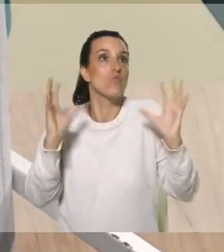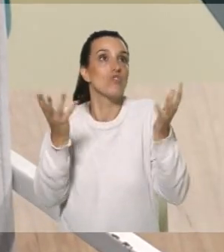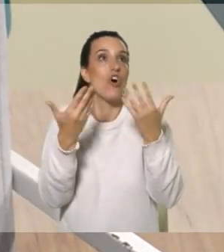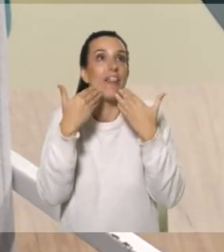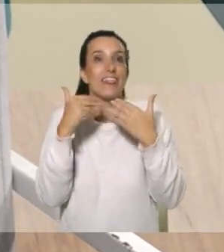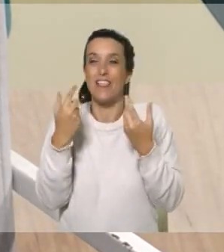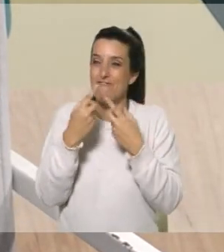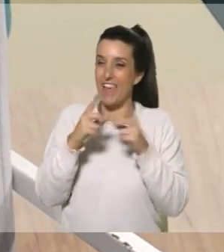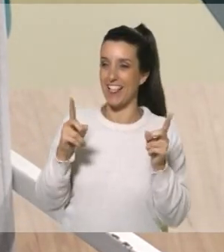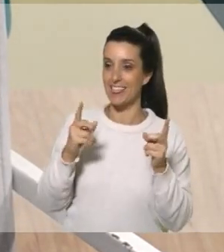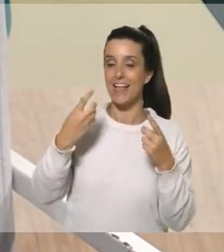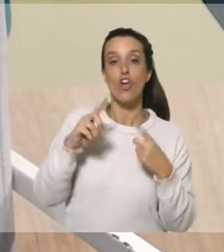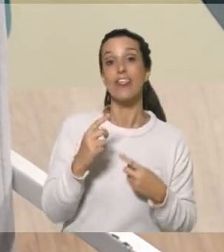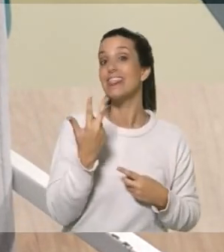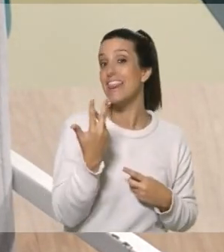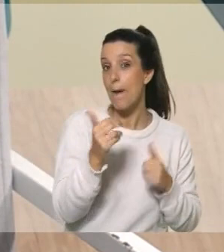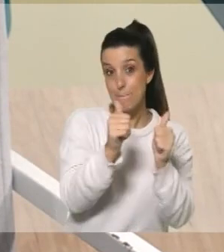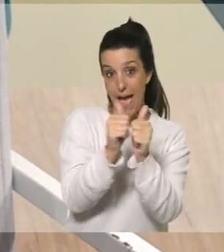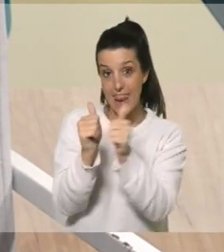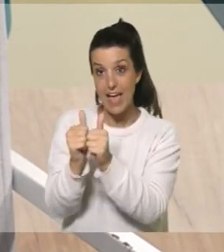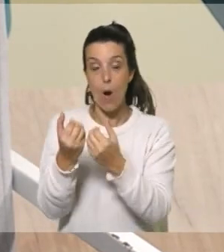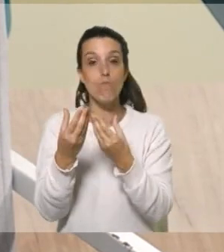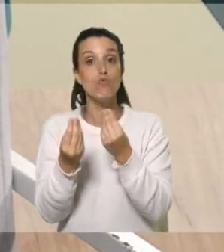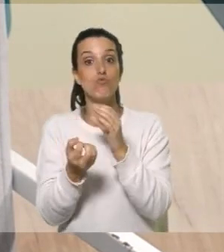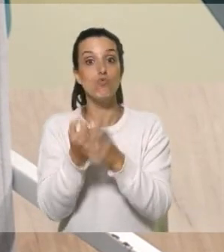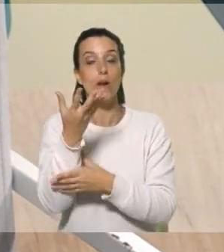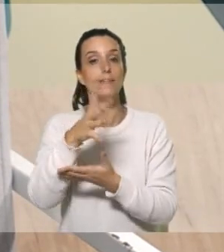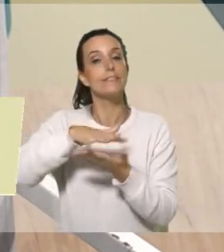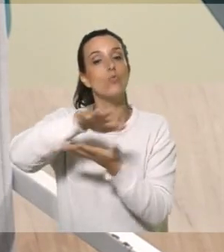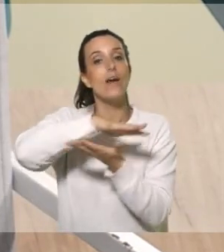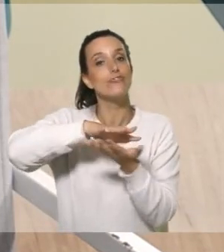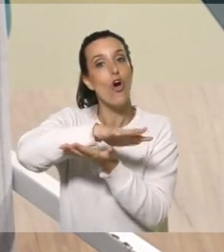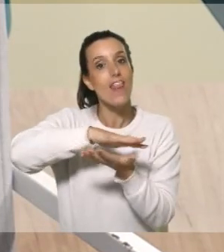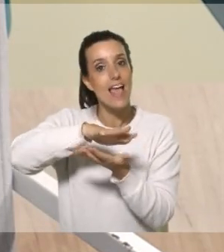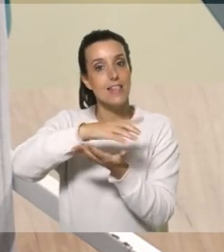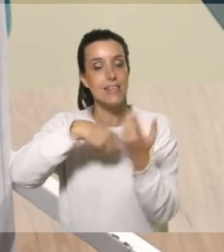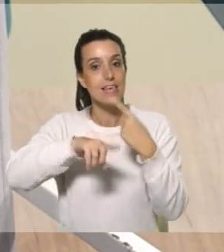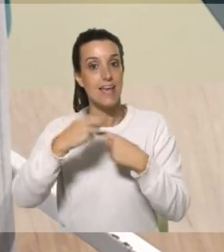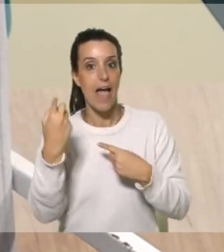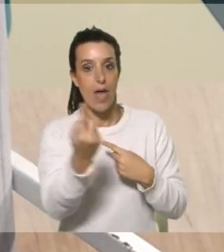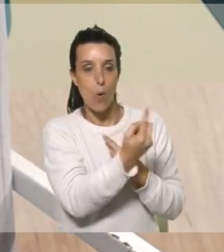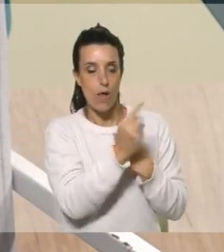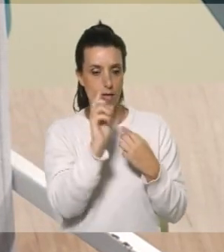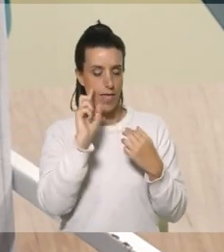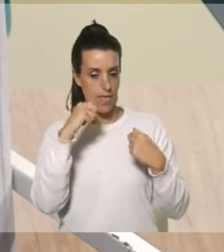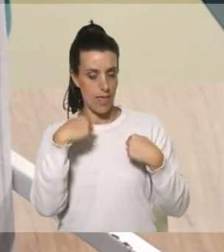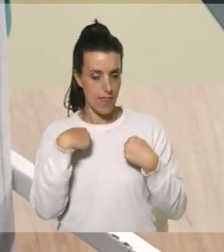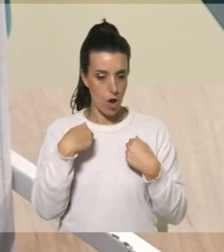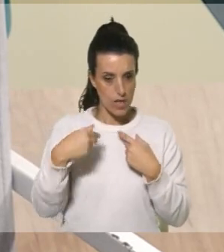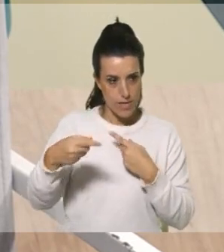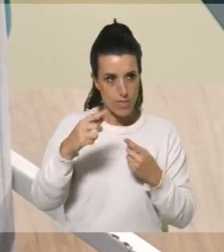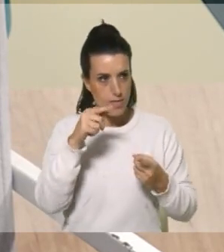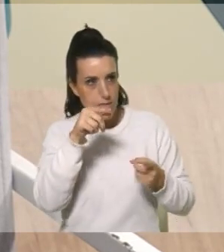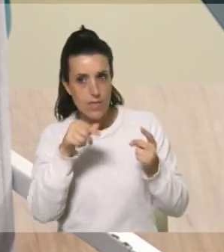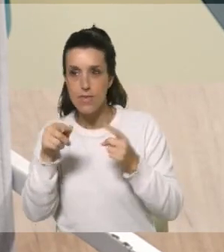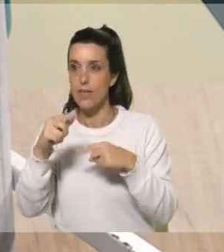en esa fusión empiezan a aparecer un montón de situaciones y empiezan a interpelarse entre ellos y